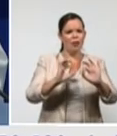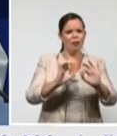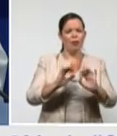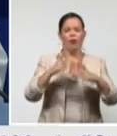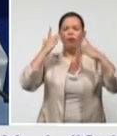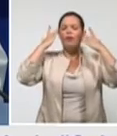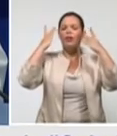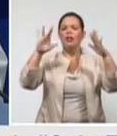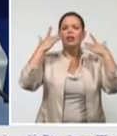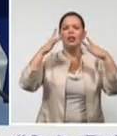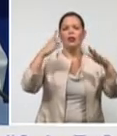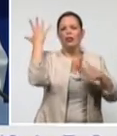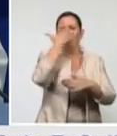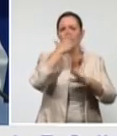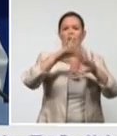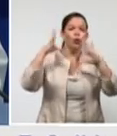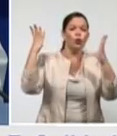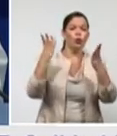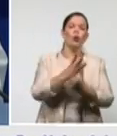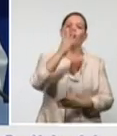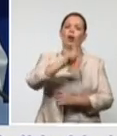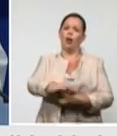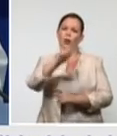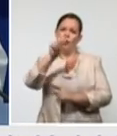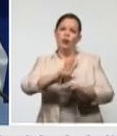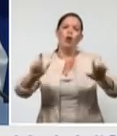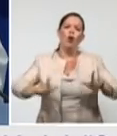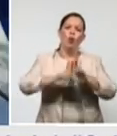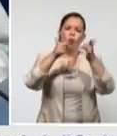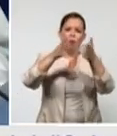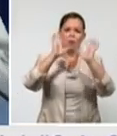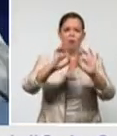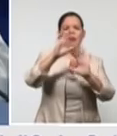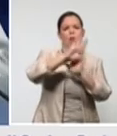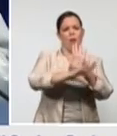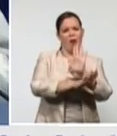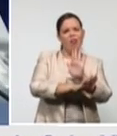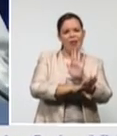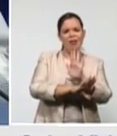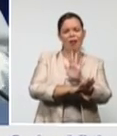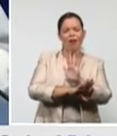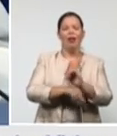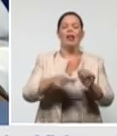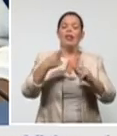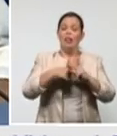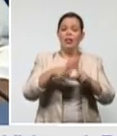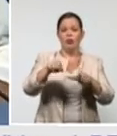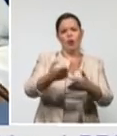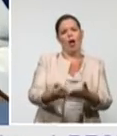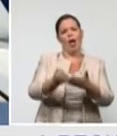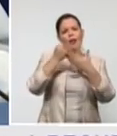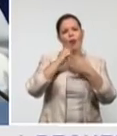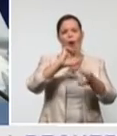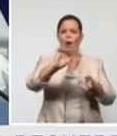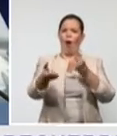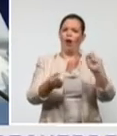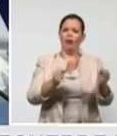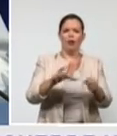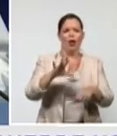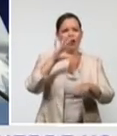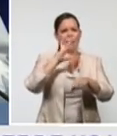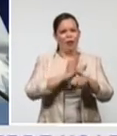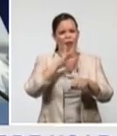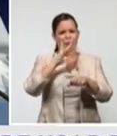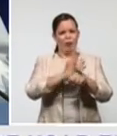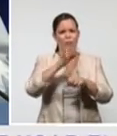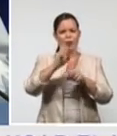a todos los que cumplen con lo que está establecido y nos van a permitir resolver esta